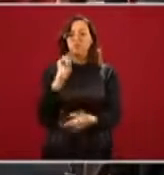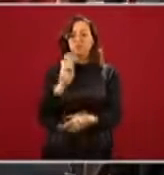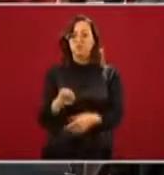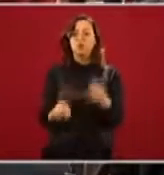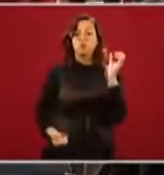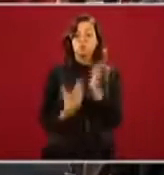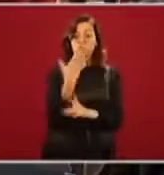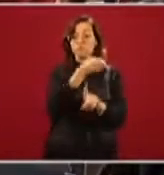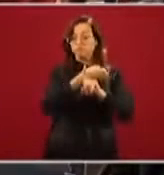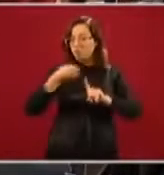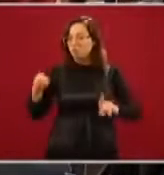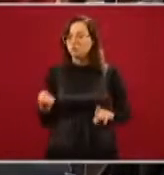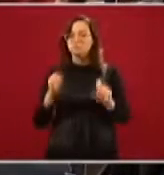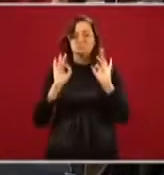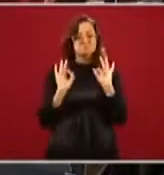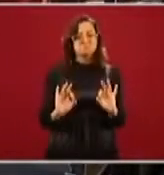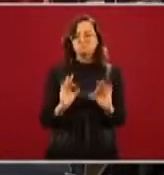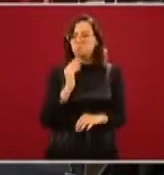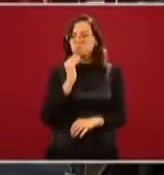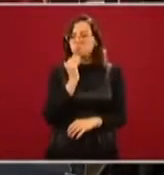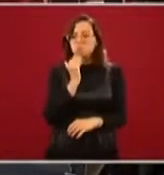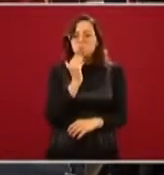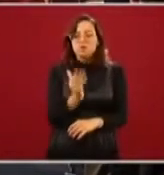que funciona muy bien, hace muy eficiente la operación. Adelante.